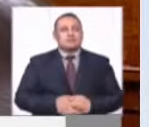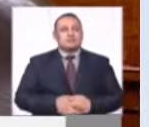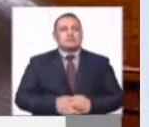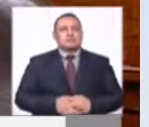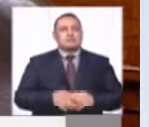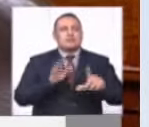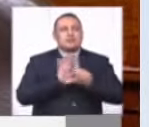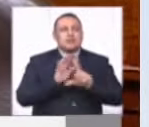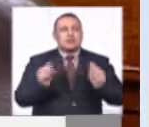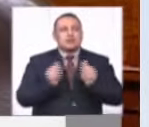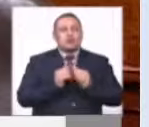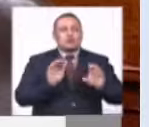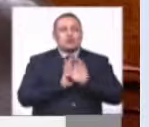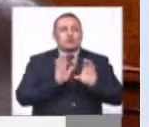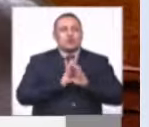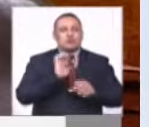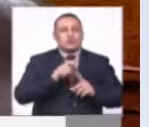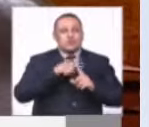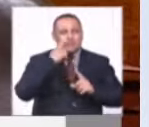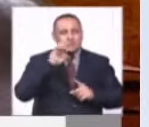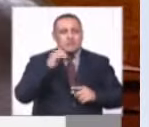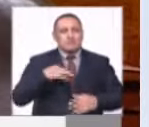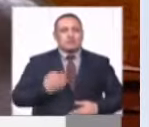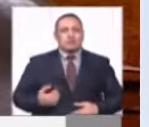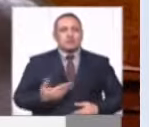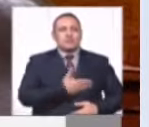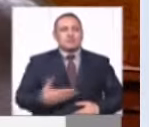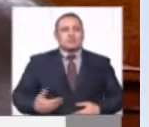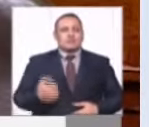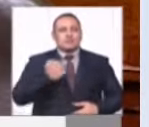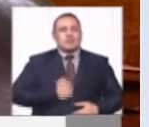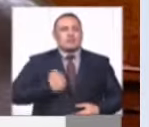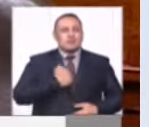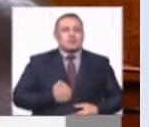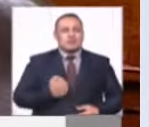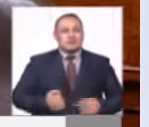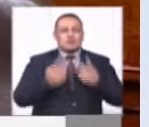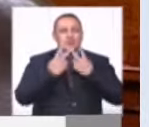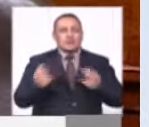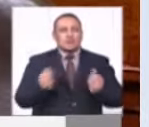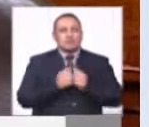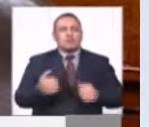la ley de código de ética, señor presidente. Es lamentable